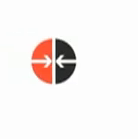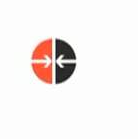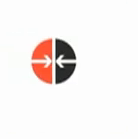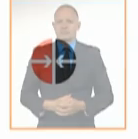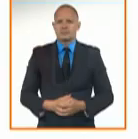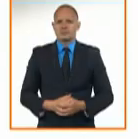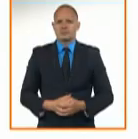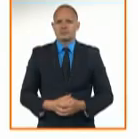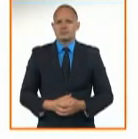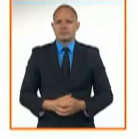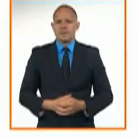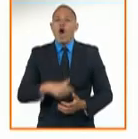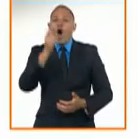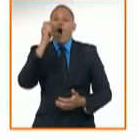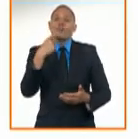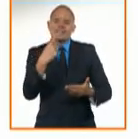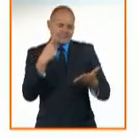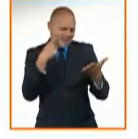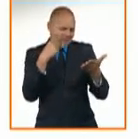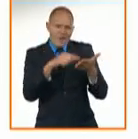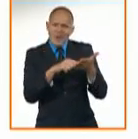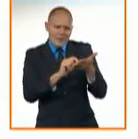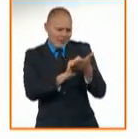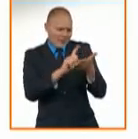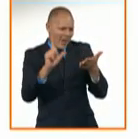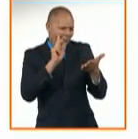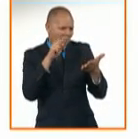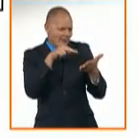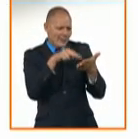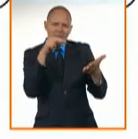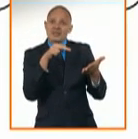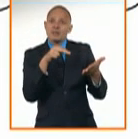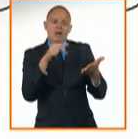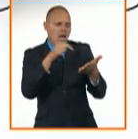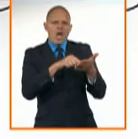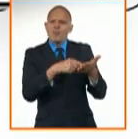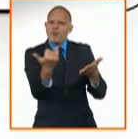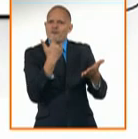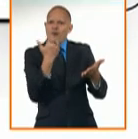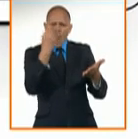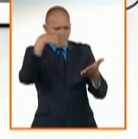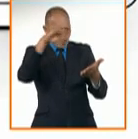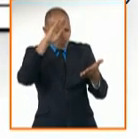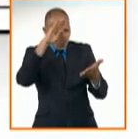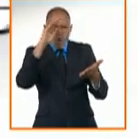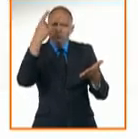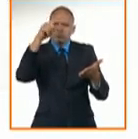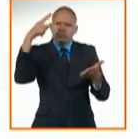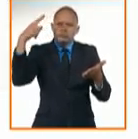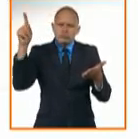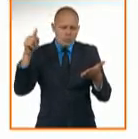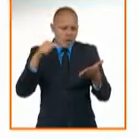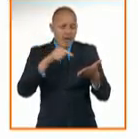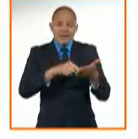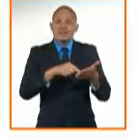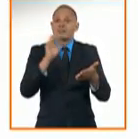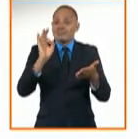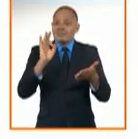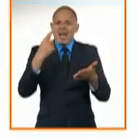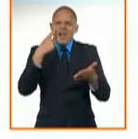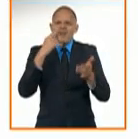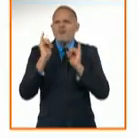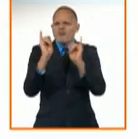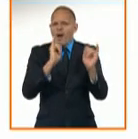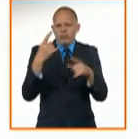al alcance de un clic o en la pantalla de tu móvil las noticias de cuba y el mundo el análisis a profundidad de los acontecimientos la